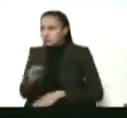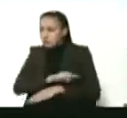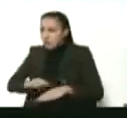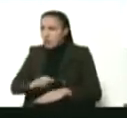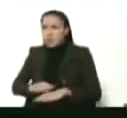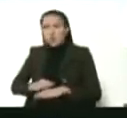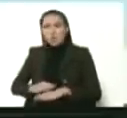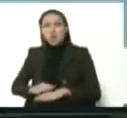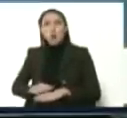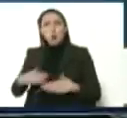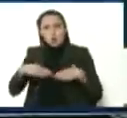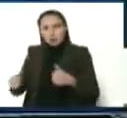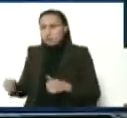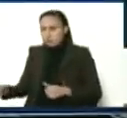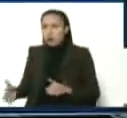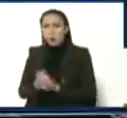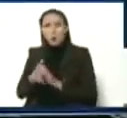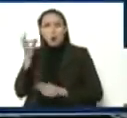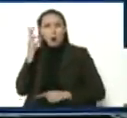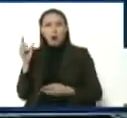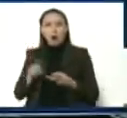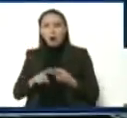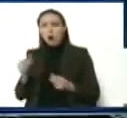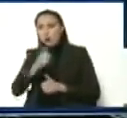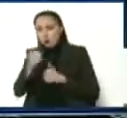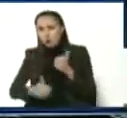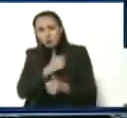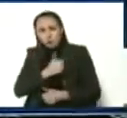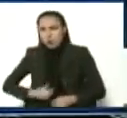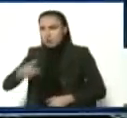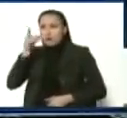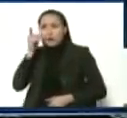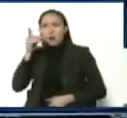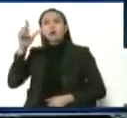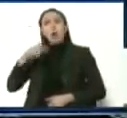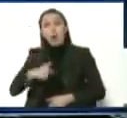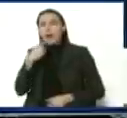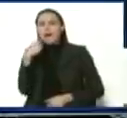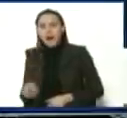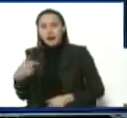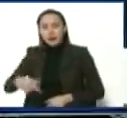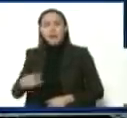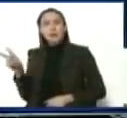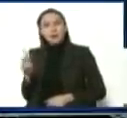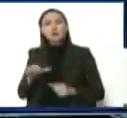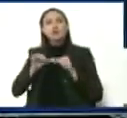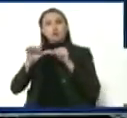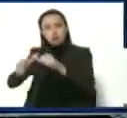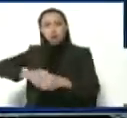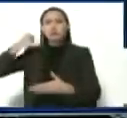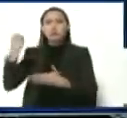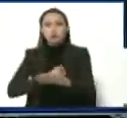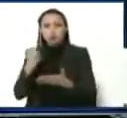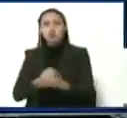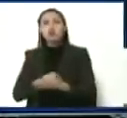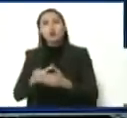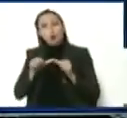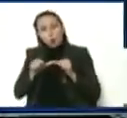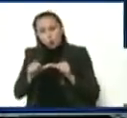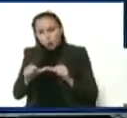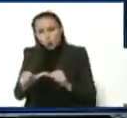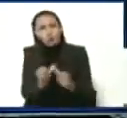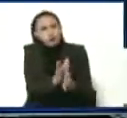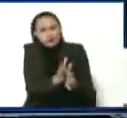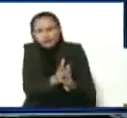Carlos Alvarado, compañera, vicepresidente, hay que decir, Venezuela ha avanzado. Y el futuro de los próximos años,